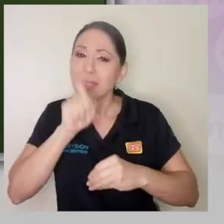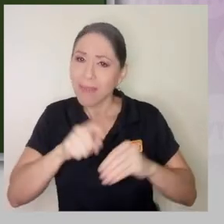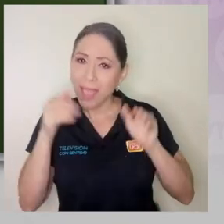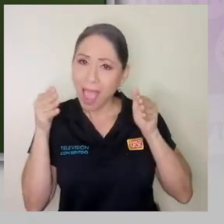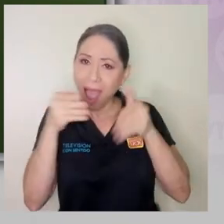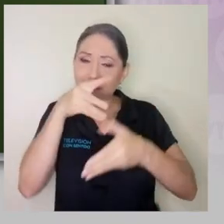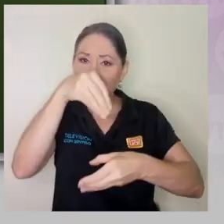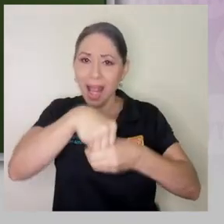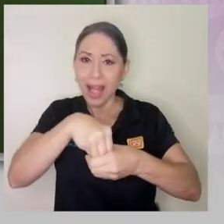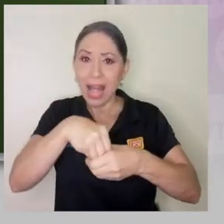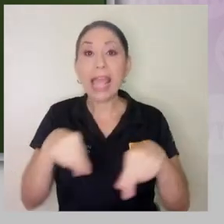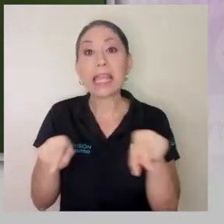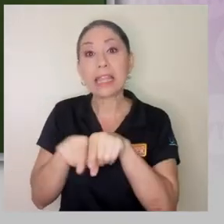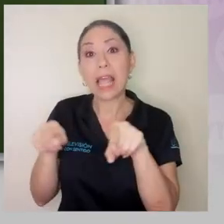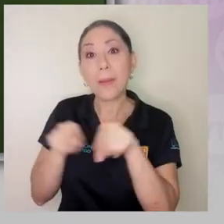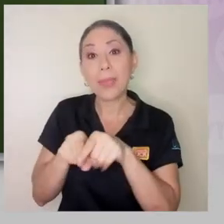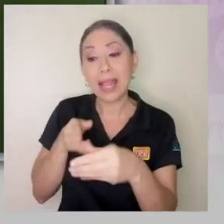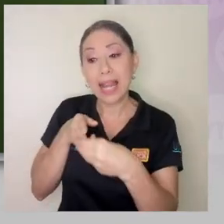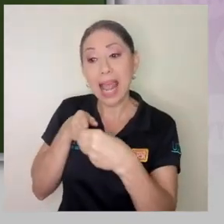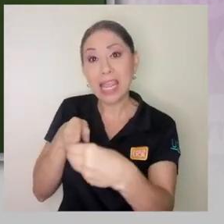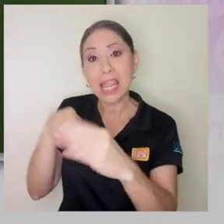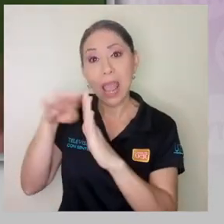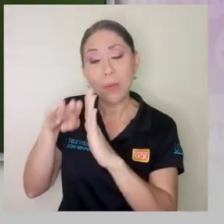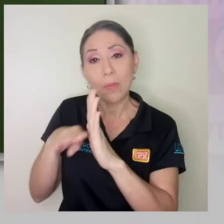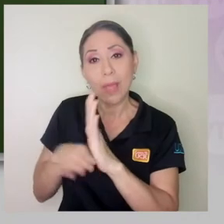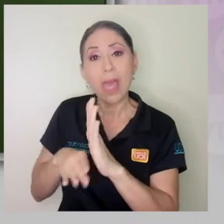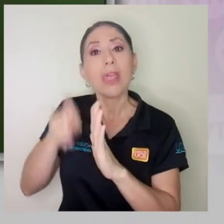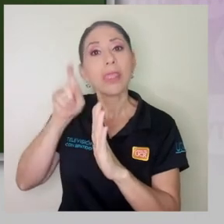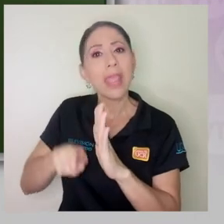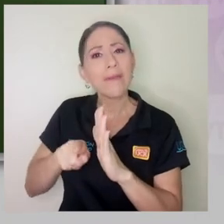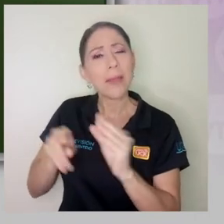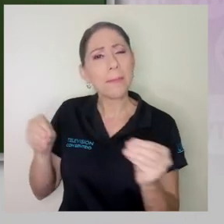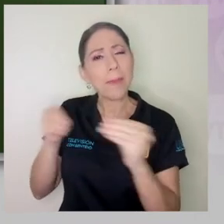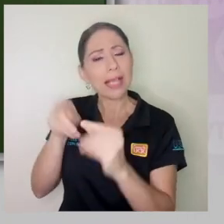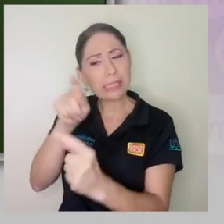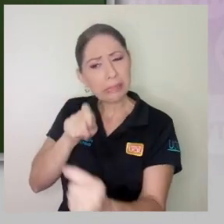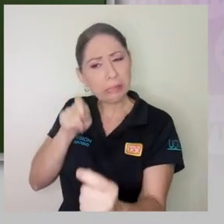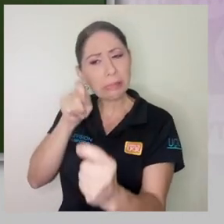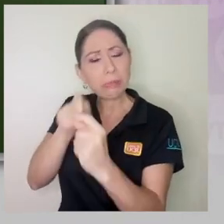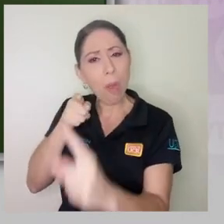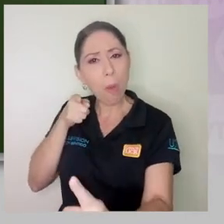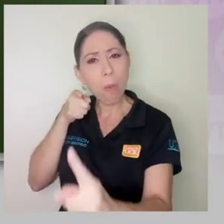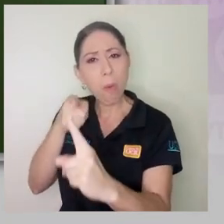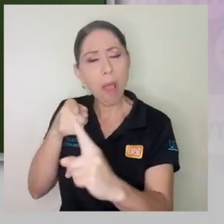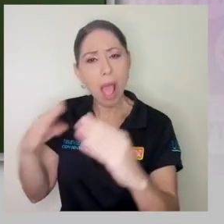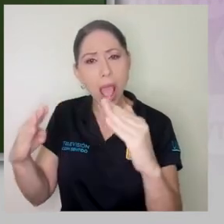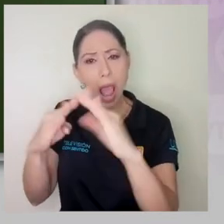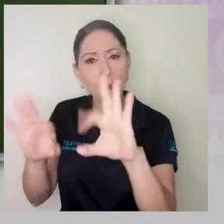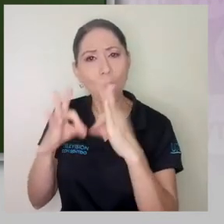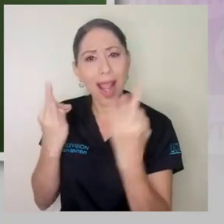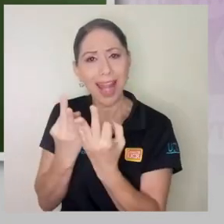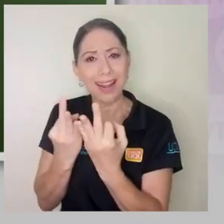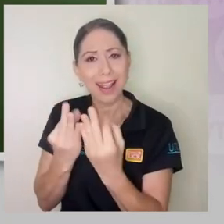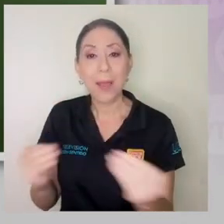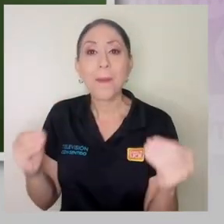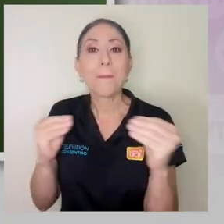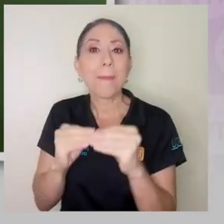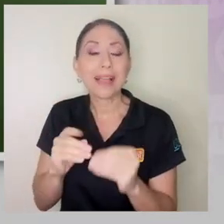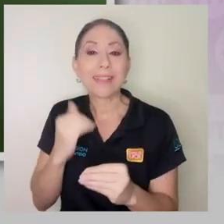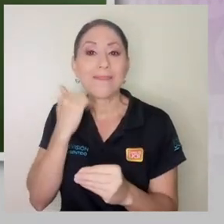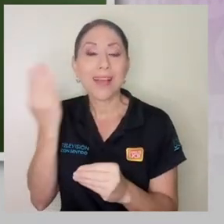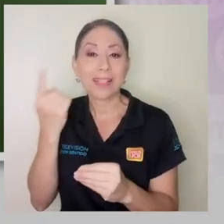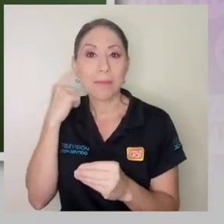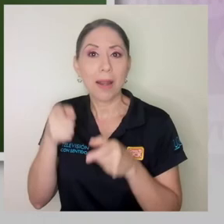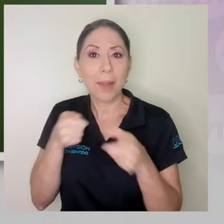guía para que haya una guía más específica para el hogar, que sea más fácil de manejar en el hogar. Las personas